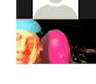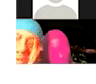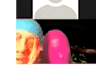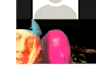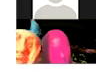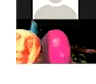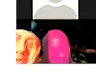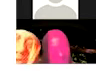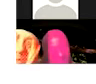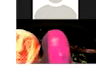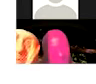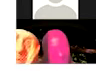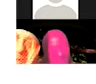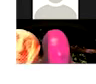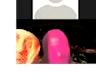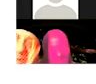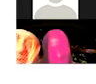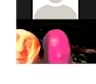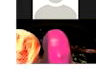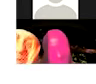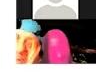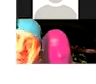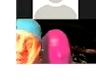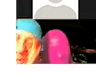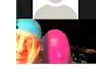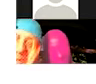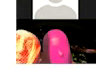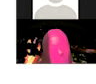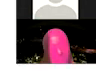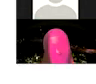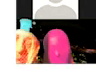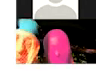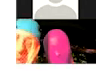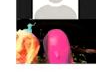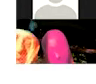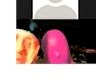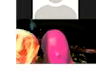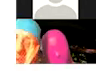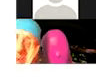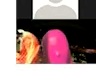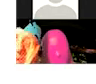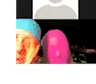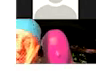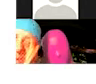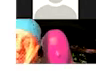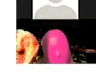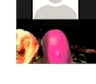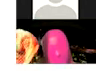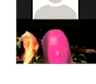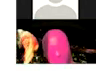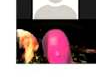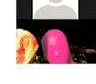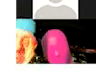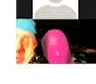estamos algunas veces estadionadix en la Ciudad de México. Y en la Ciudad de México se encuentran también